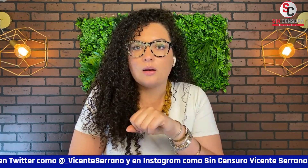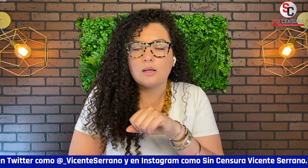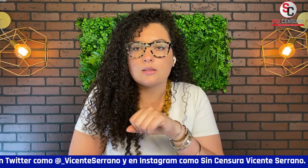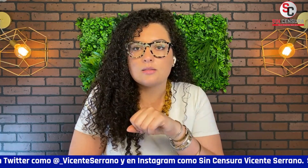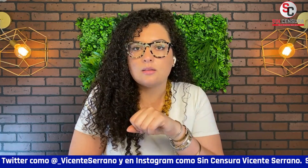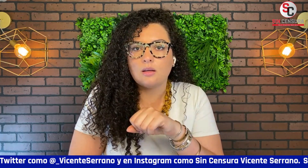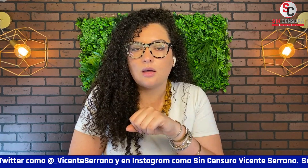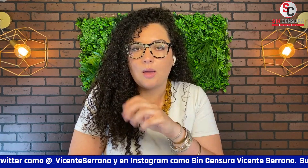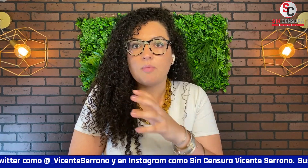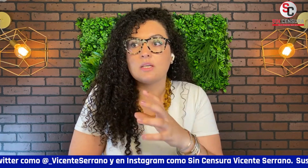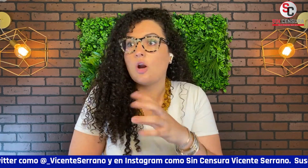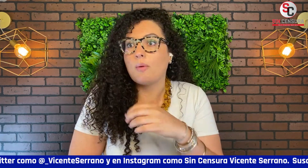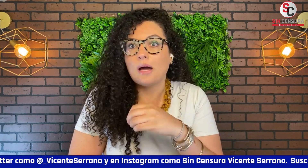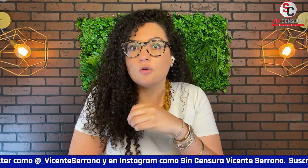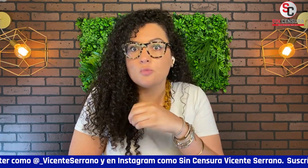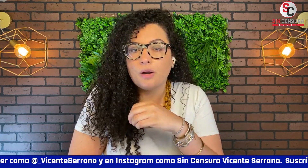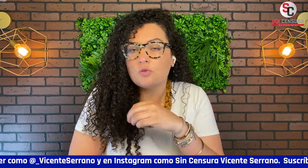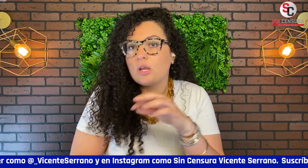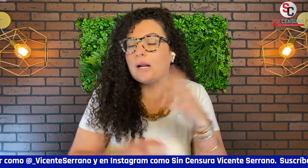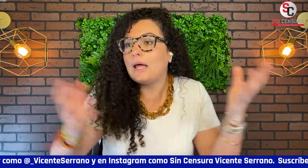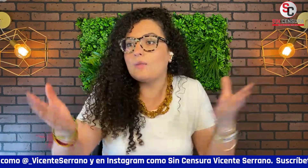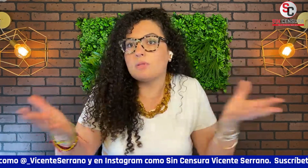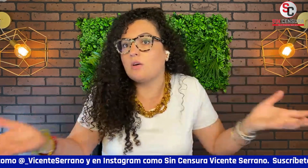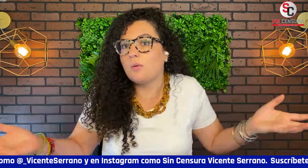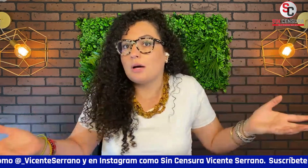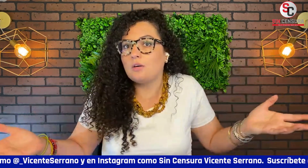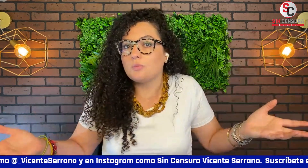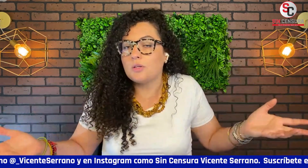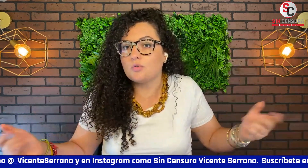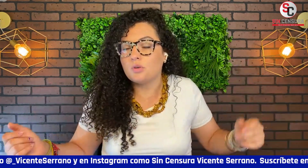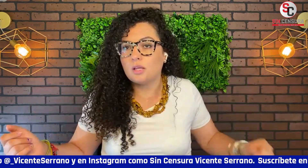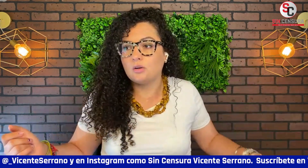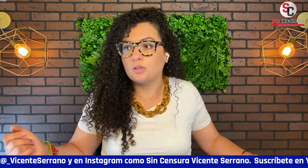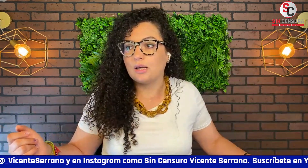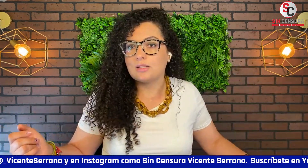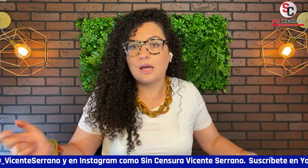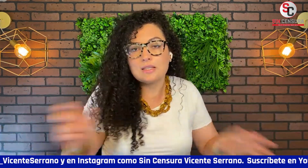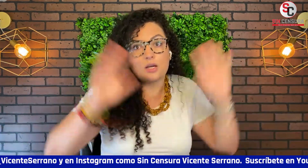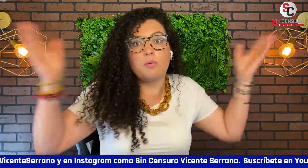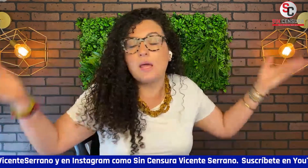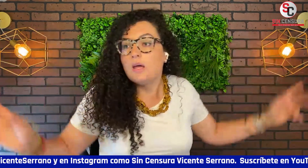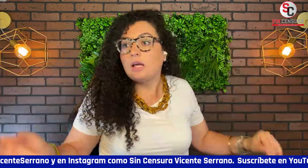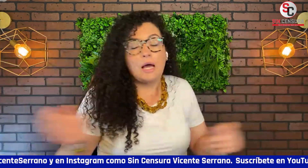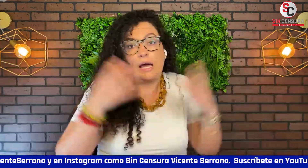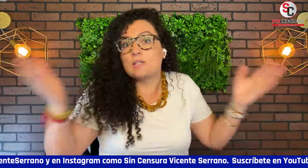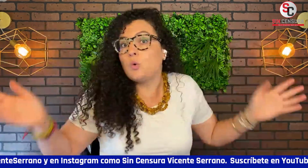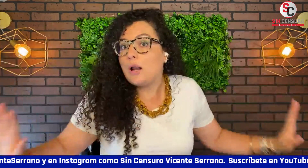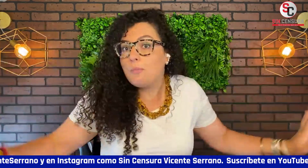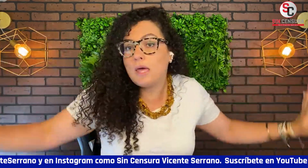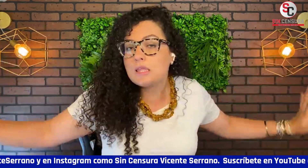el que ya empezaron a bajar los precios de la nada, empezaron a bajar los precios de los tanques de gas, así como de